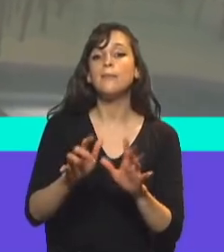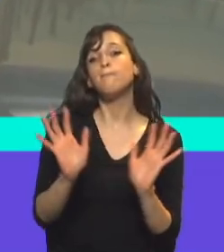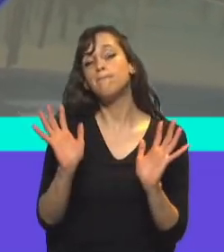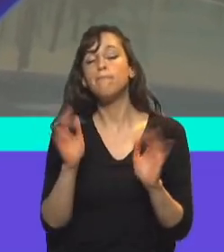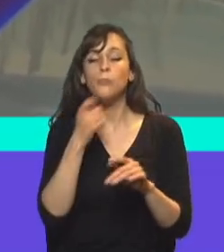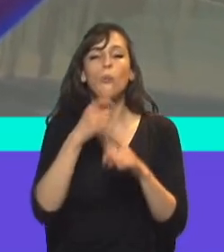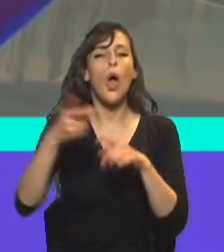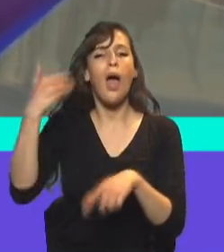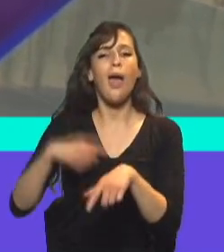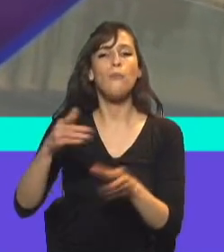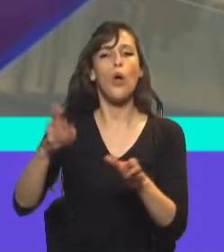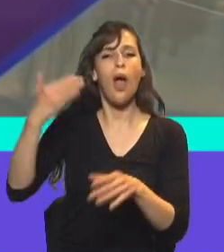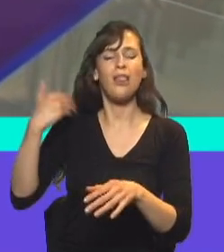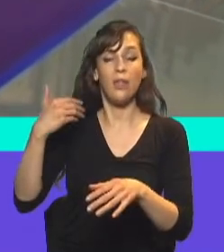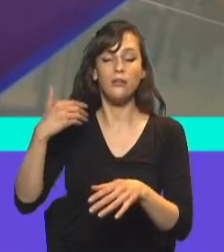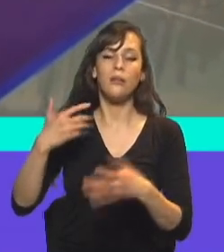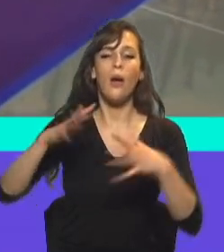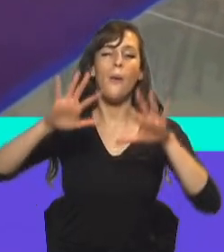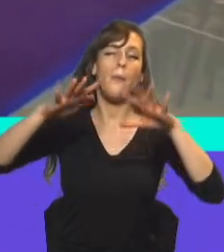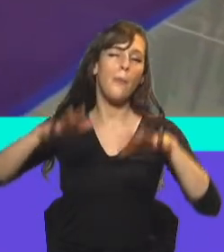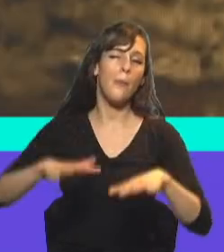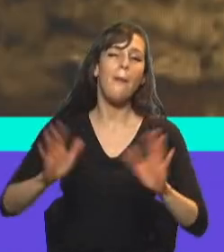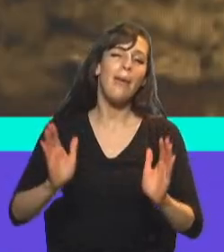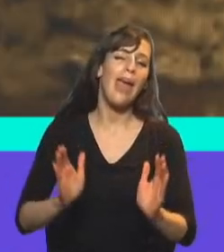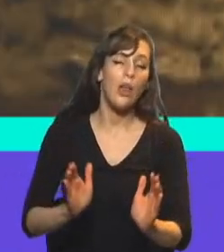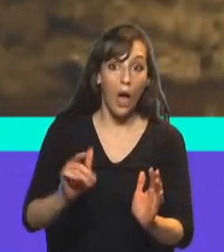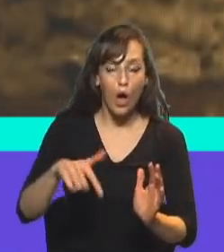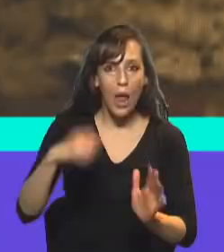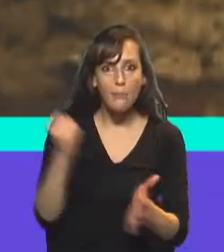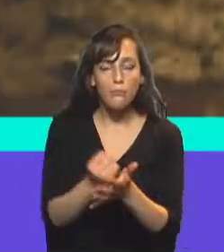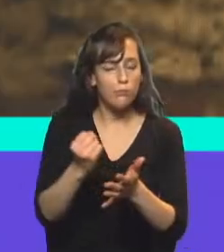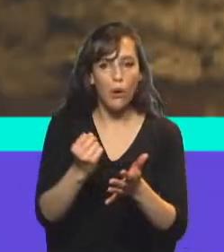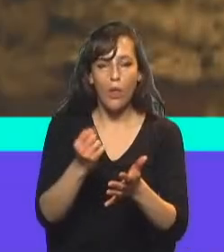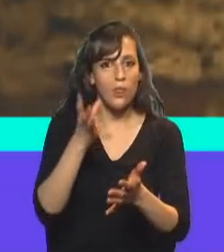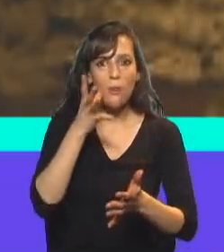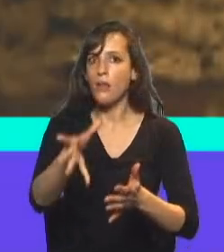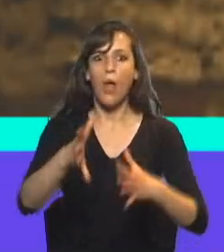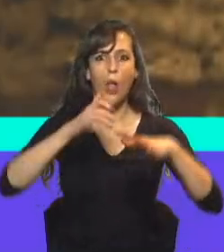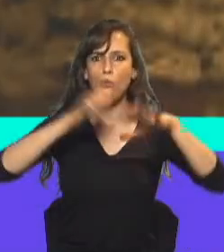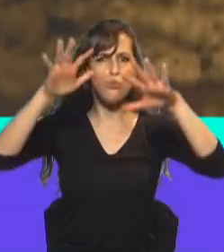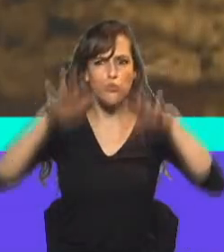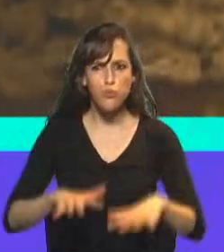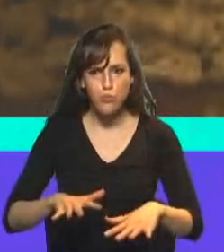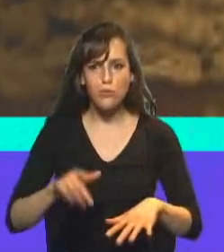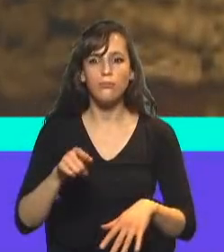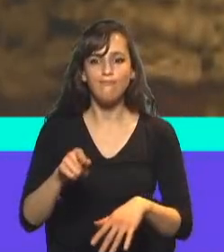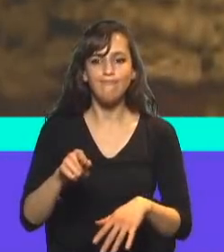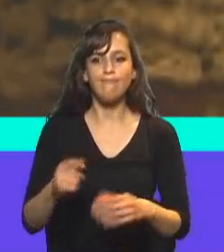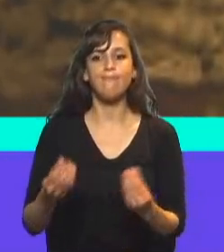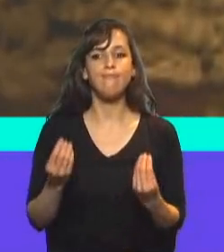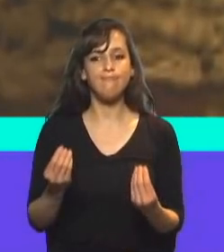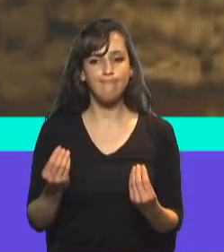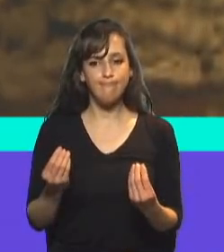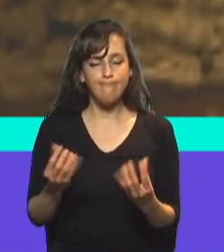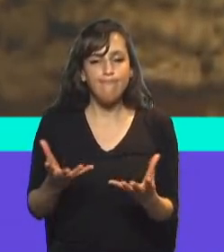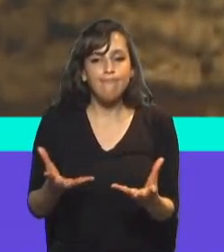estas bajantes son cada vez más pronunciadas y lo que hablan los especialistas, y por eso hay tanta preocupación, es de las posibilidades de